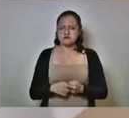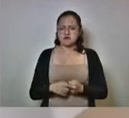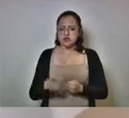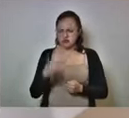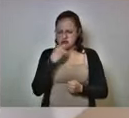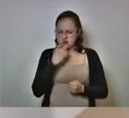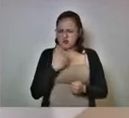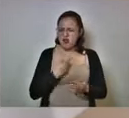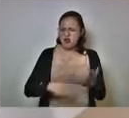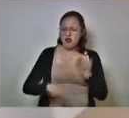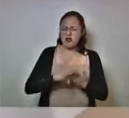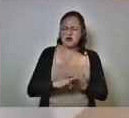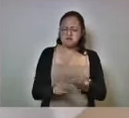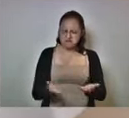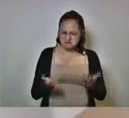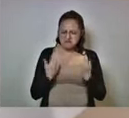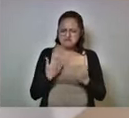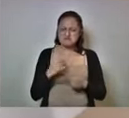a contradecirme.